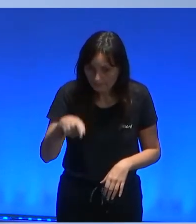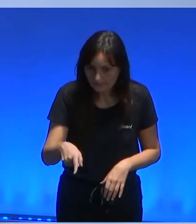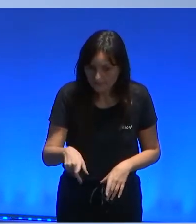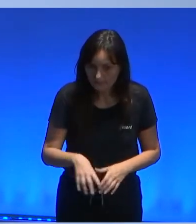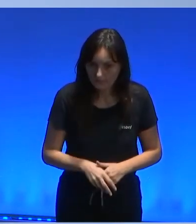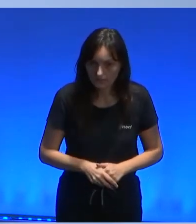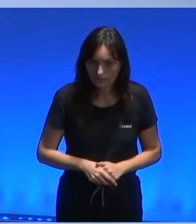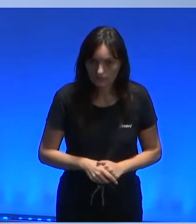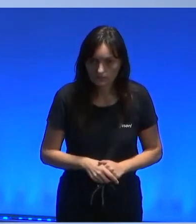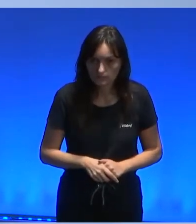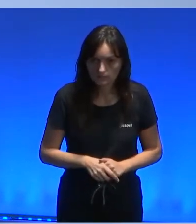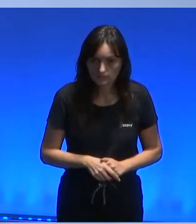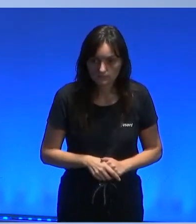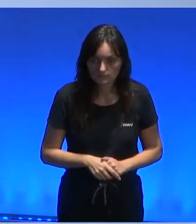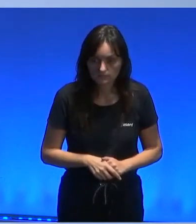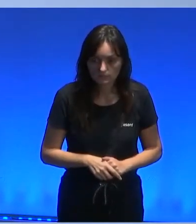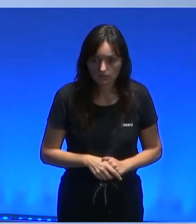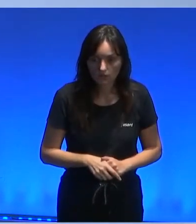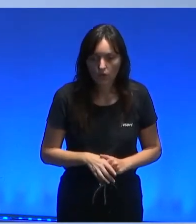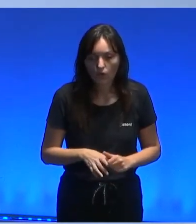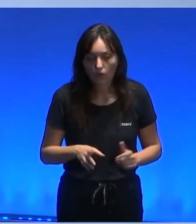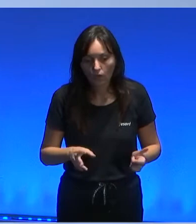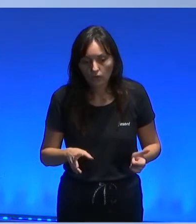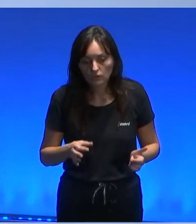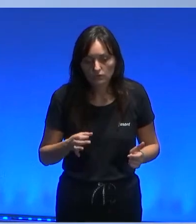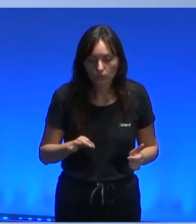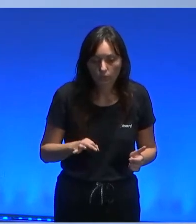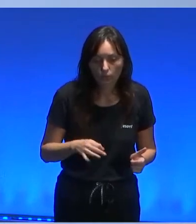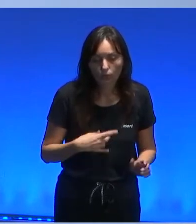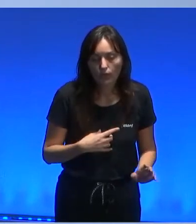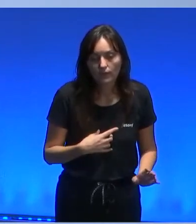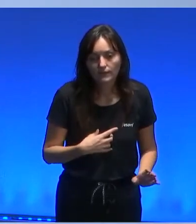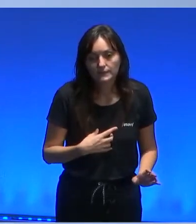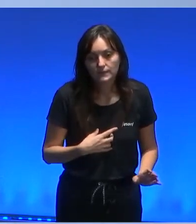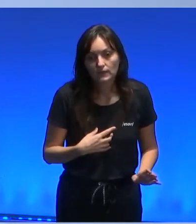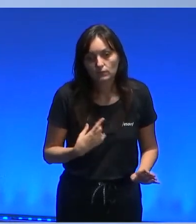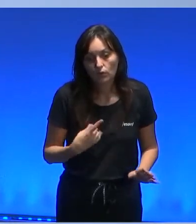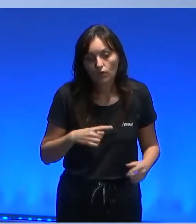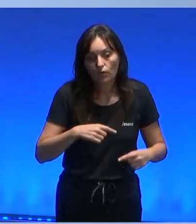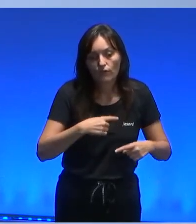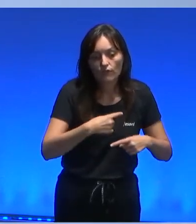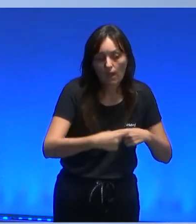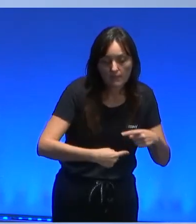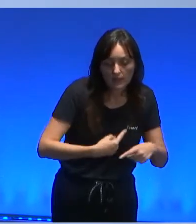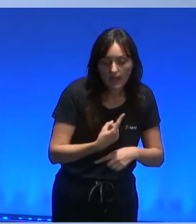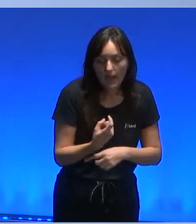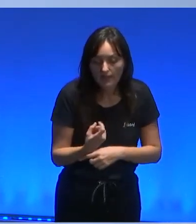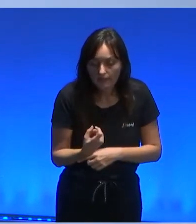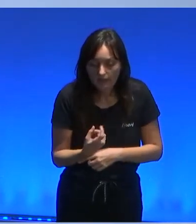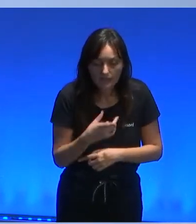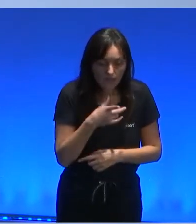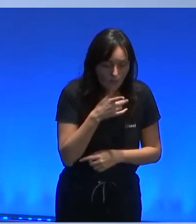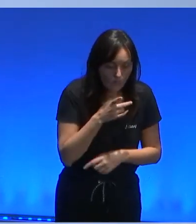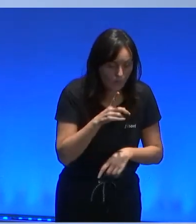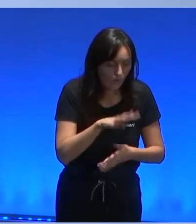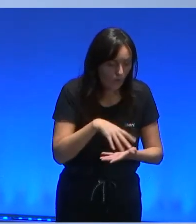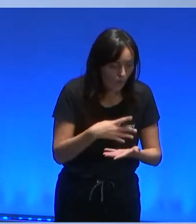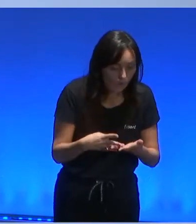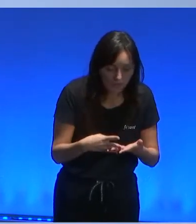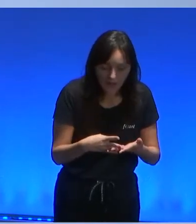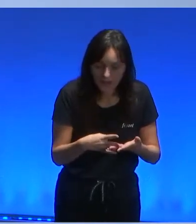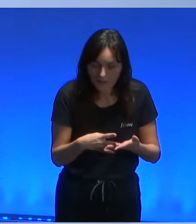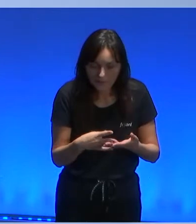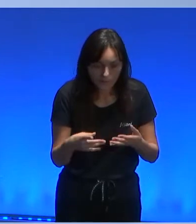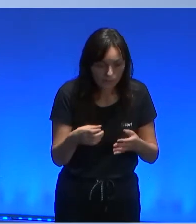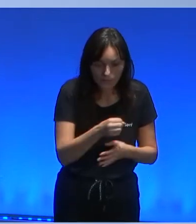niño? ¿O sigue siendo una necesidad de la familia que no sabe cómo solucionar el tema de